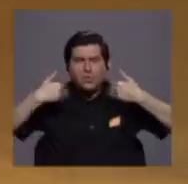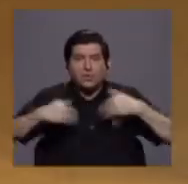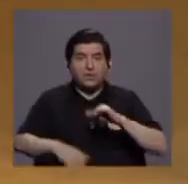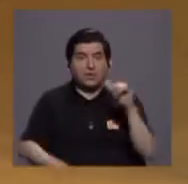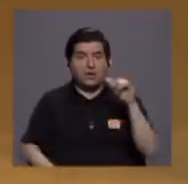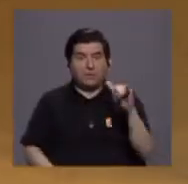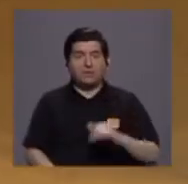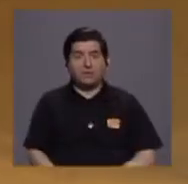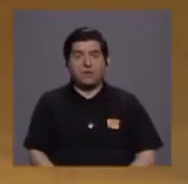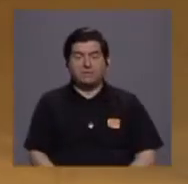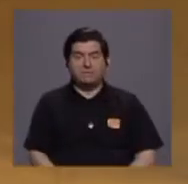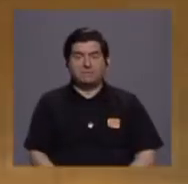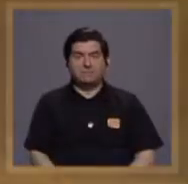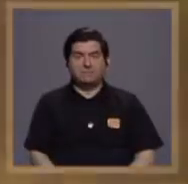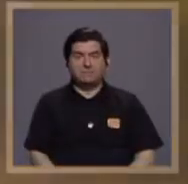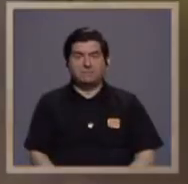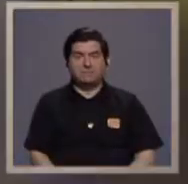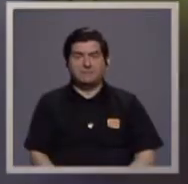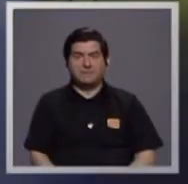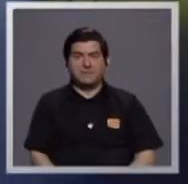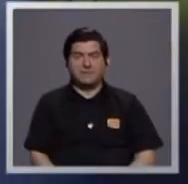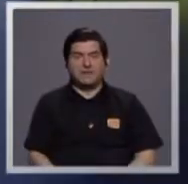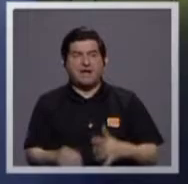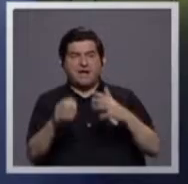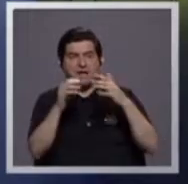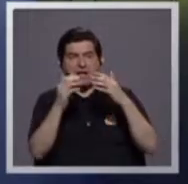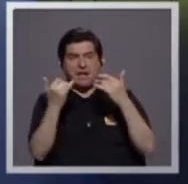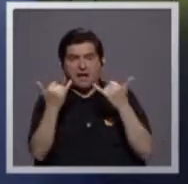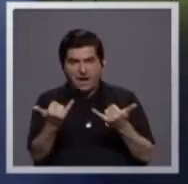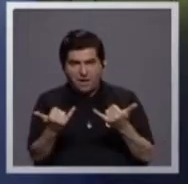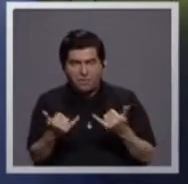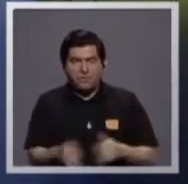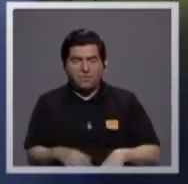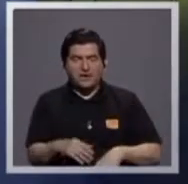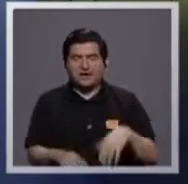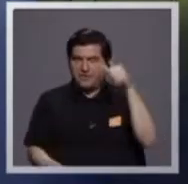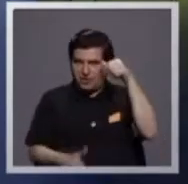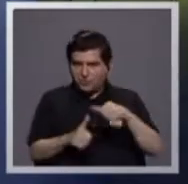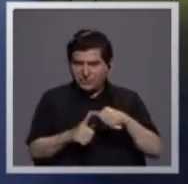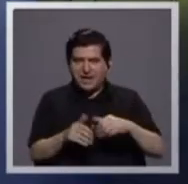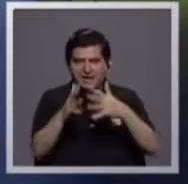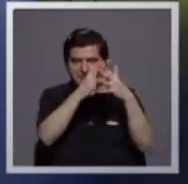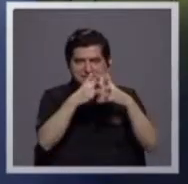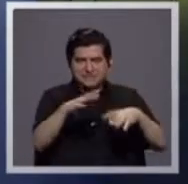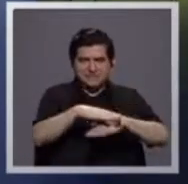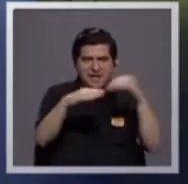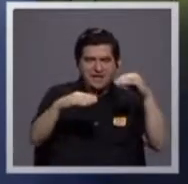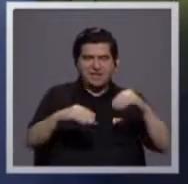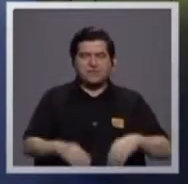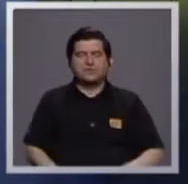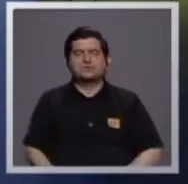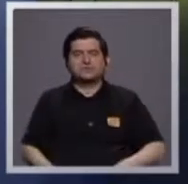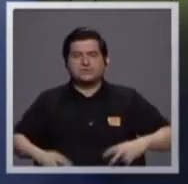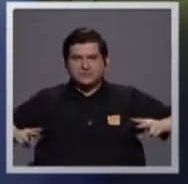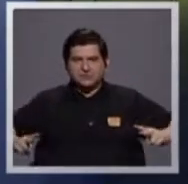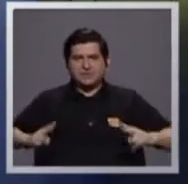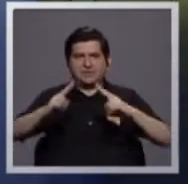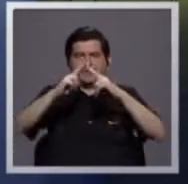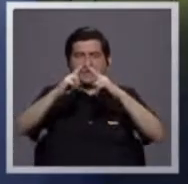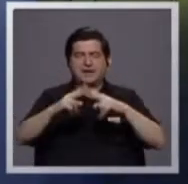Al haberse salido de Estados Unidos del Acuerdo de París debilitó